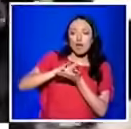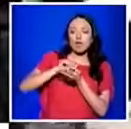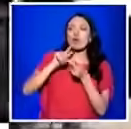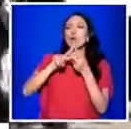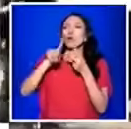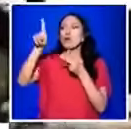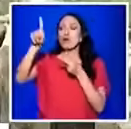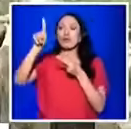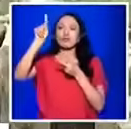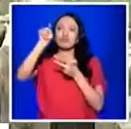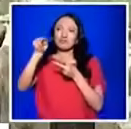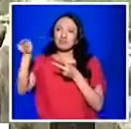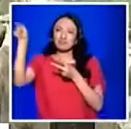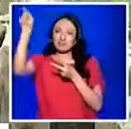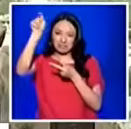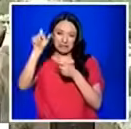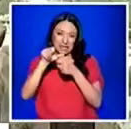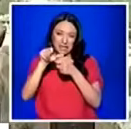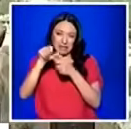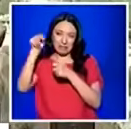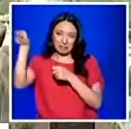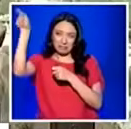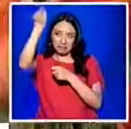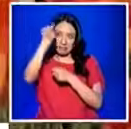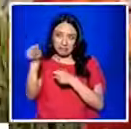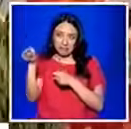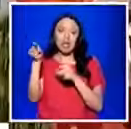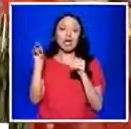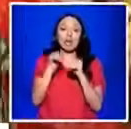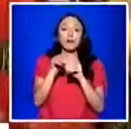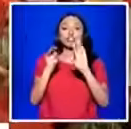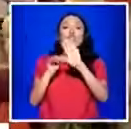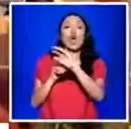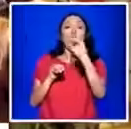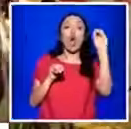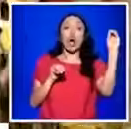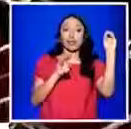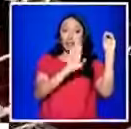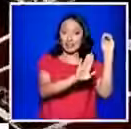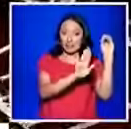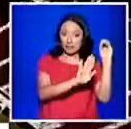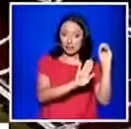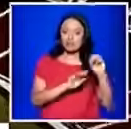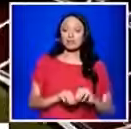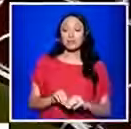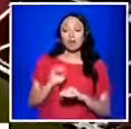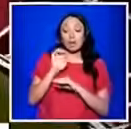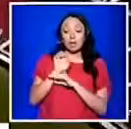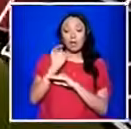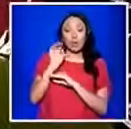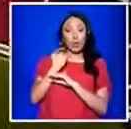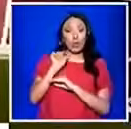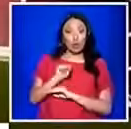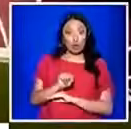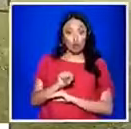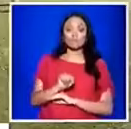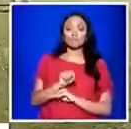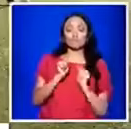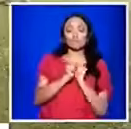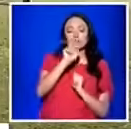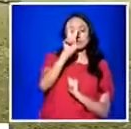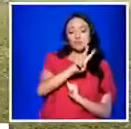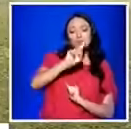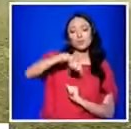Jersey, Pensilvania, entre otros, y una gran franja del oeste del país. La selección ecuatoriana debuta contra Venezuela el